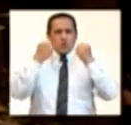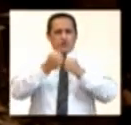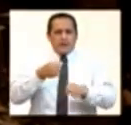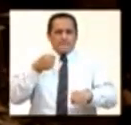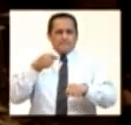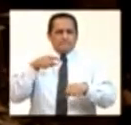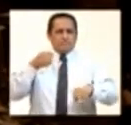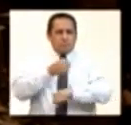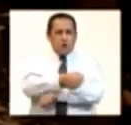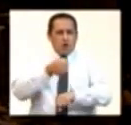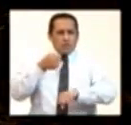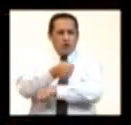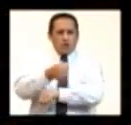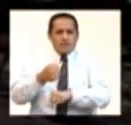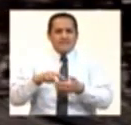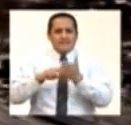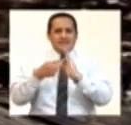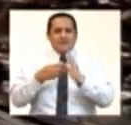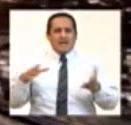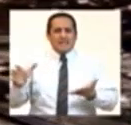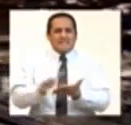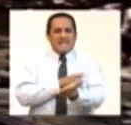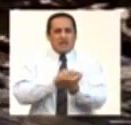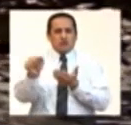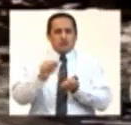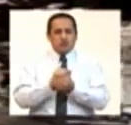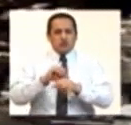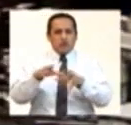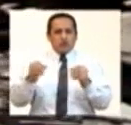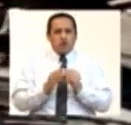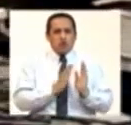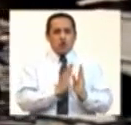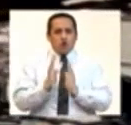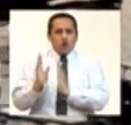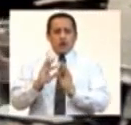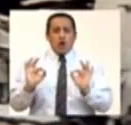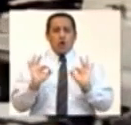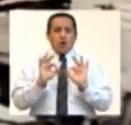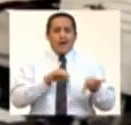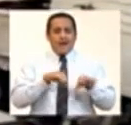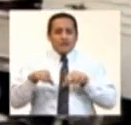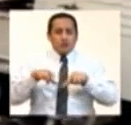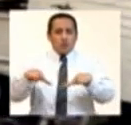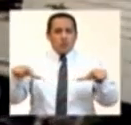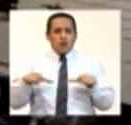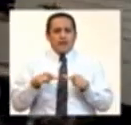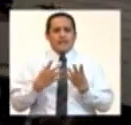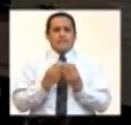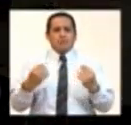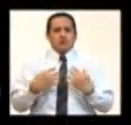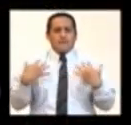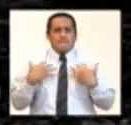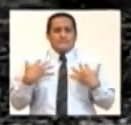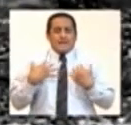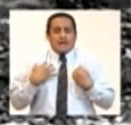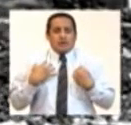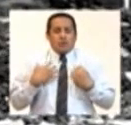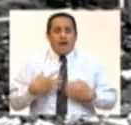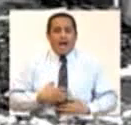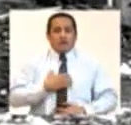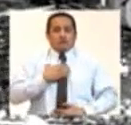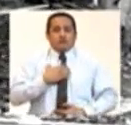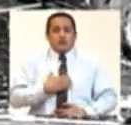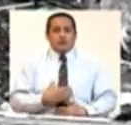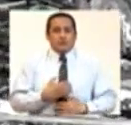lucha mediante la cual se persigue la destrucción del orden establecido o la creación de un clima de temor e